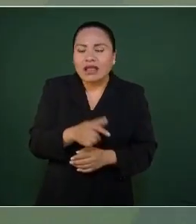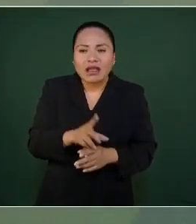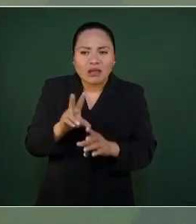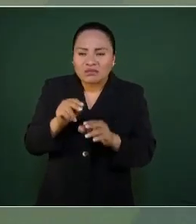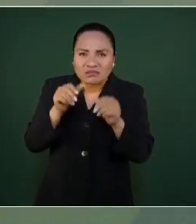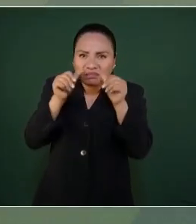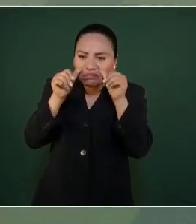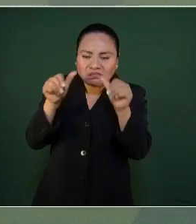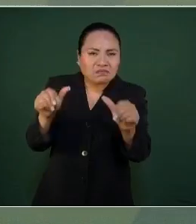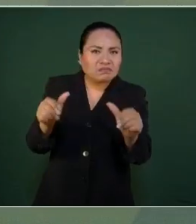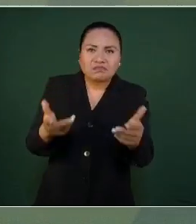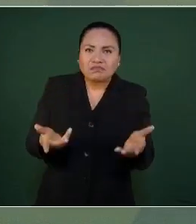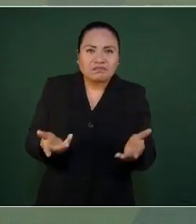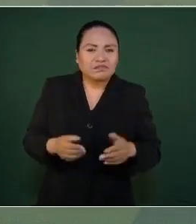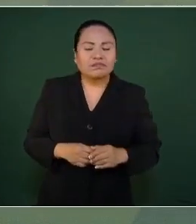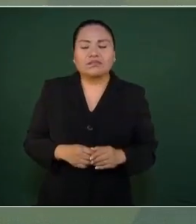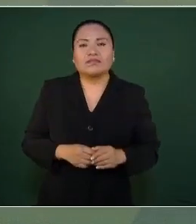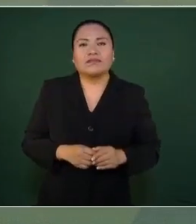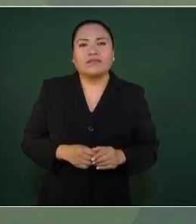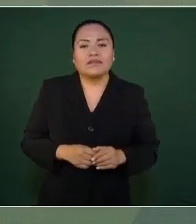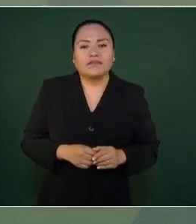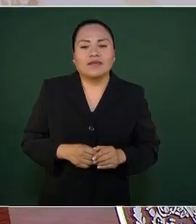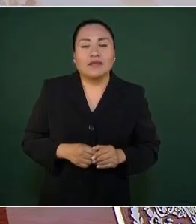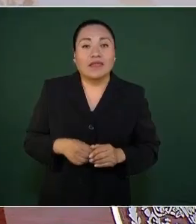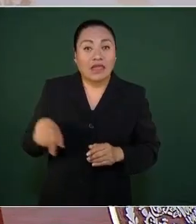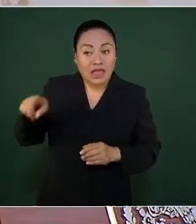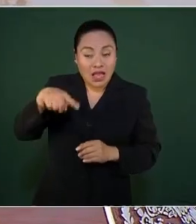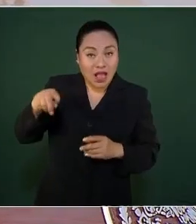empezaron con